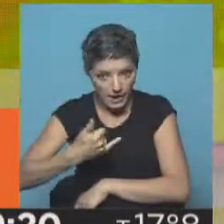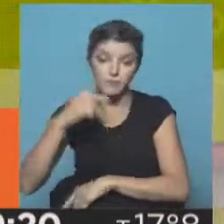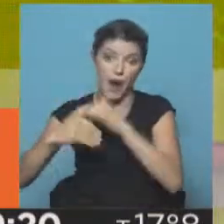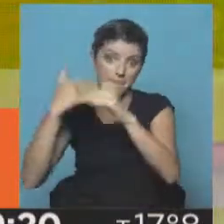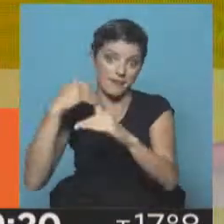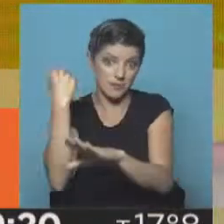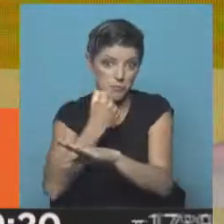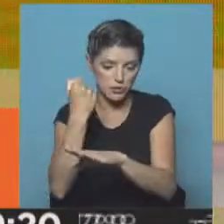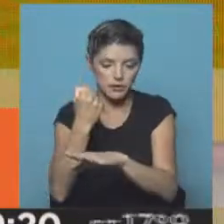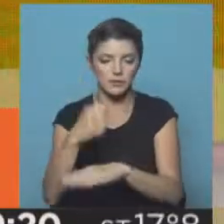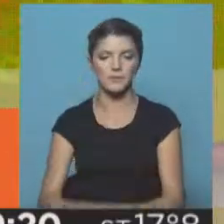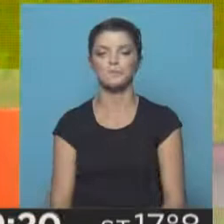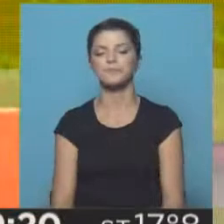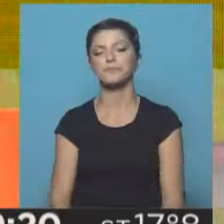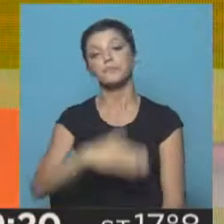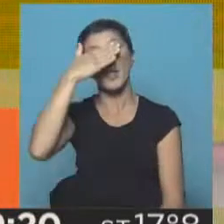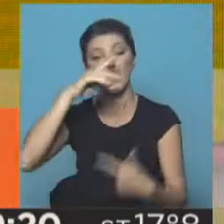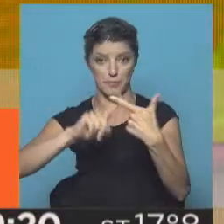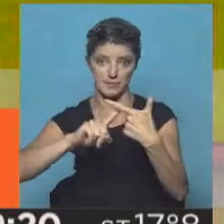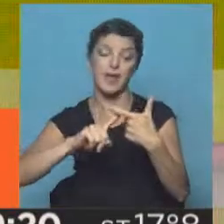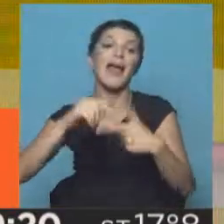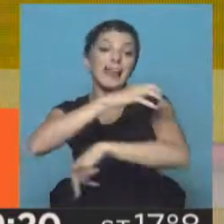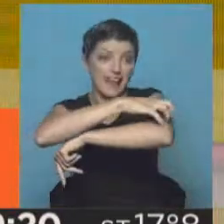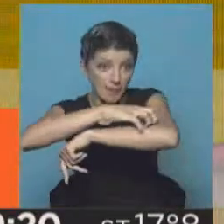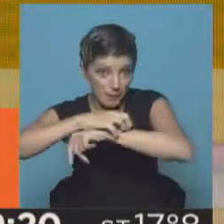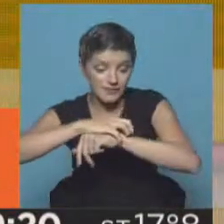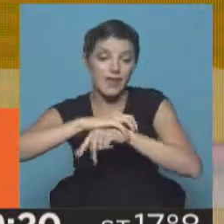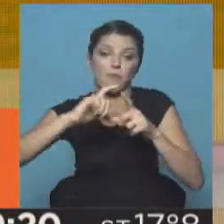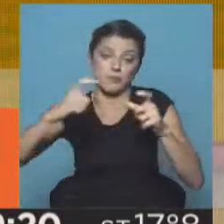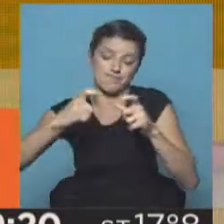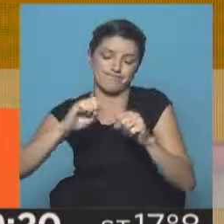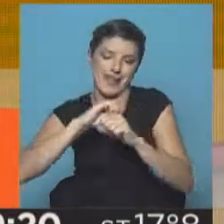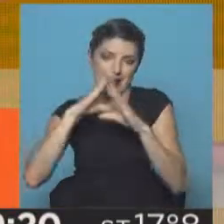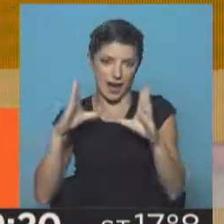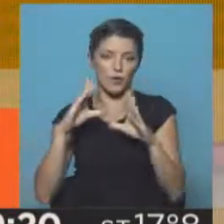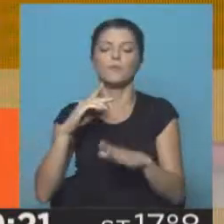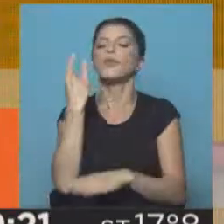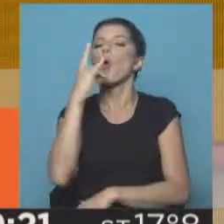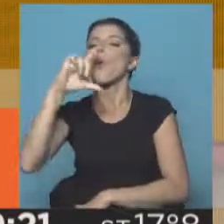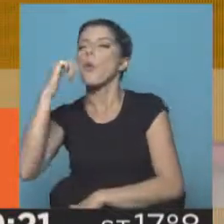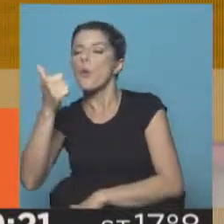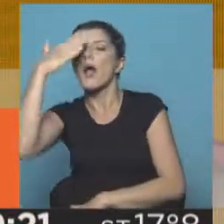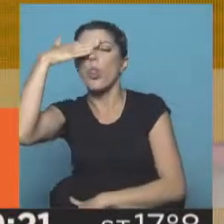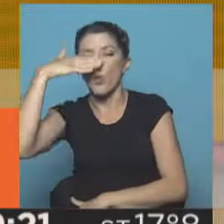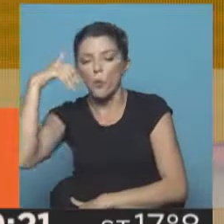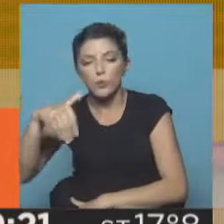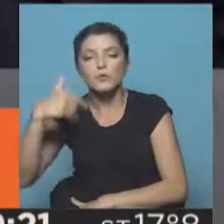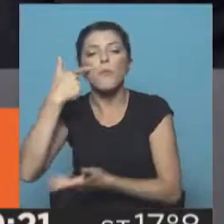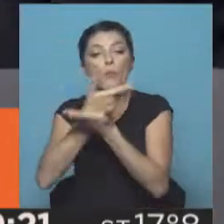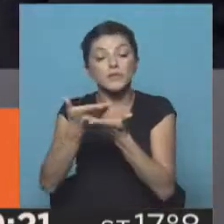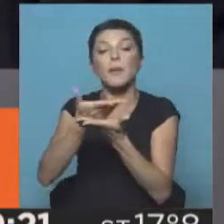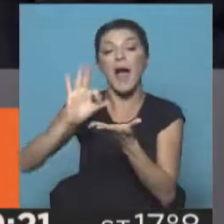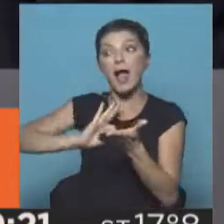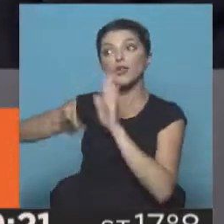claro. Y lo segundo es que es claro que aumentó la pobreza. Lo que estaba marcando la UCA, que era lo último que teníamos, es que a fin de año pasado